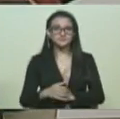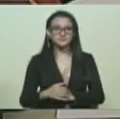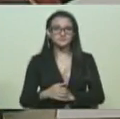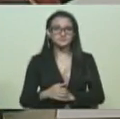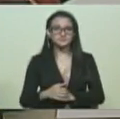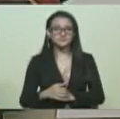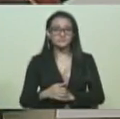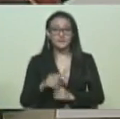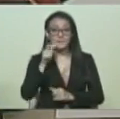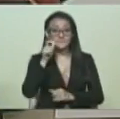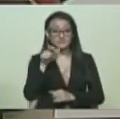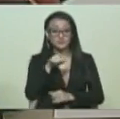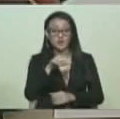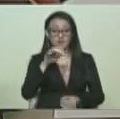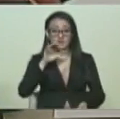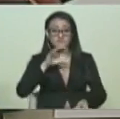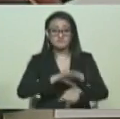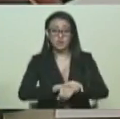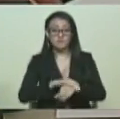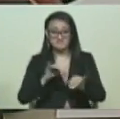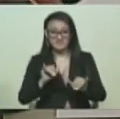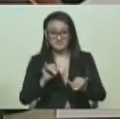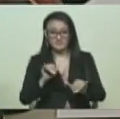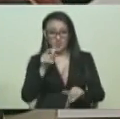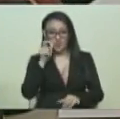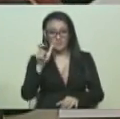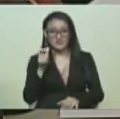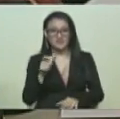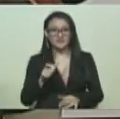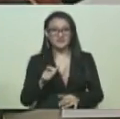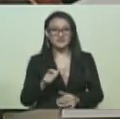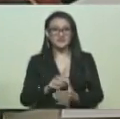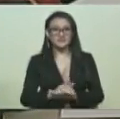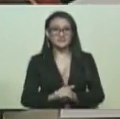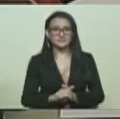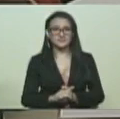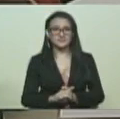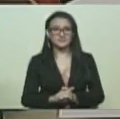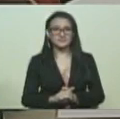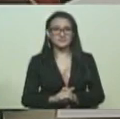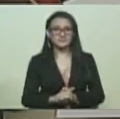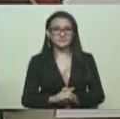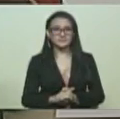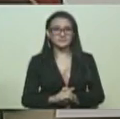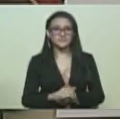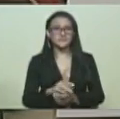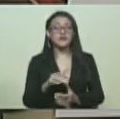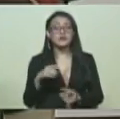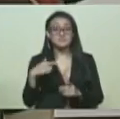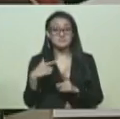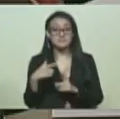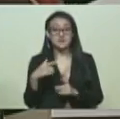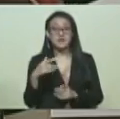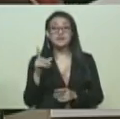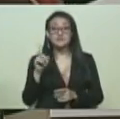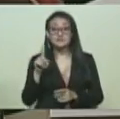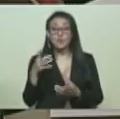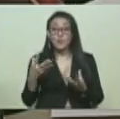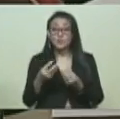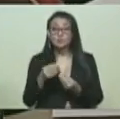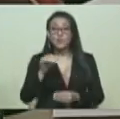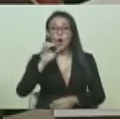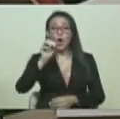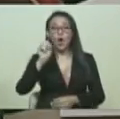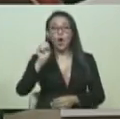joven capturado, terrorista capturado, y Óscar Pérez. Estos son